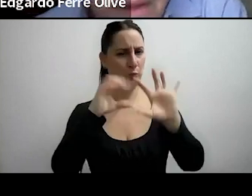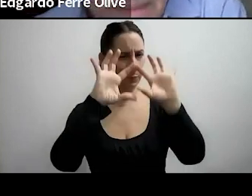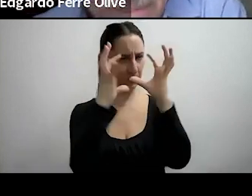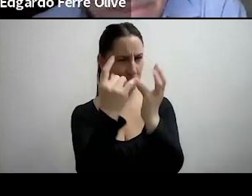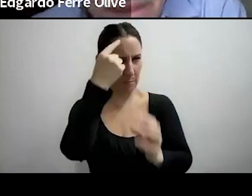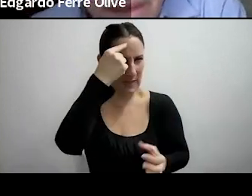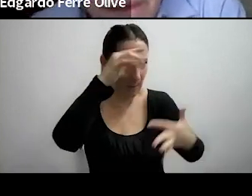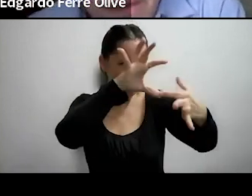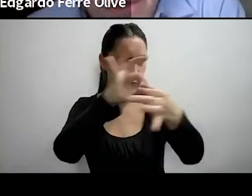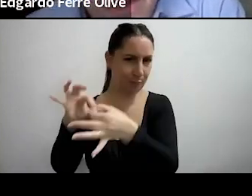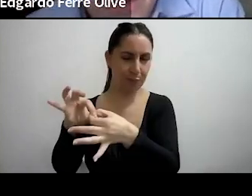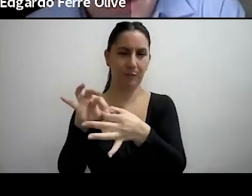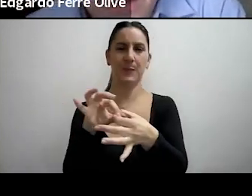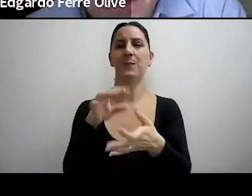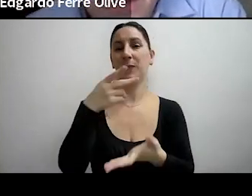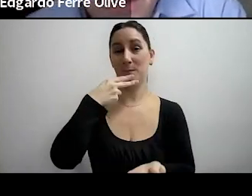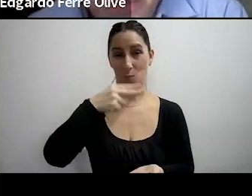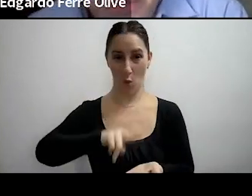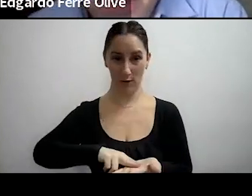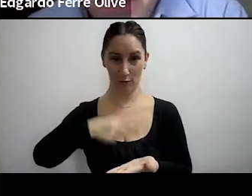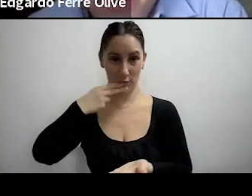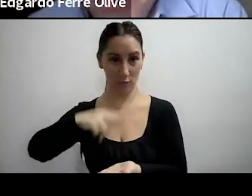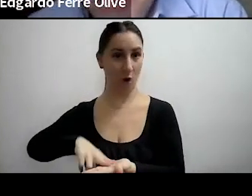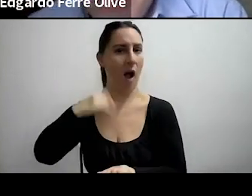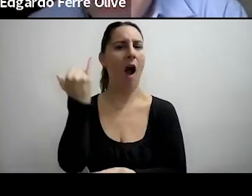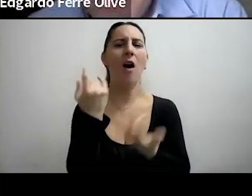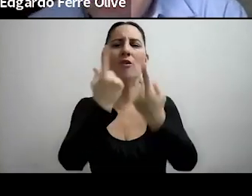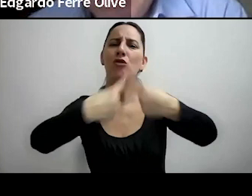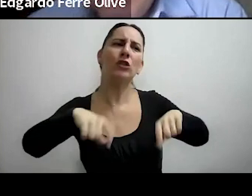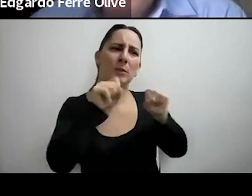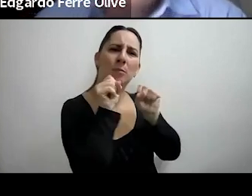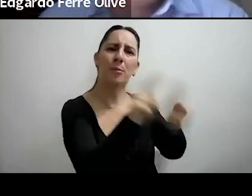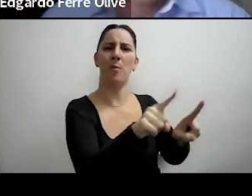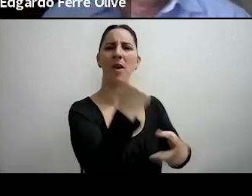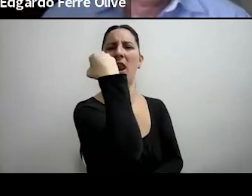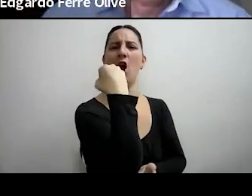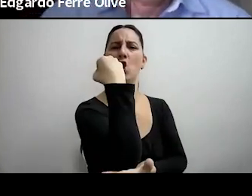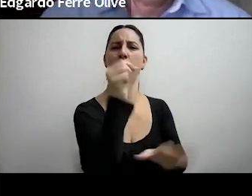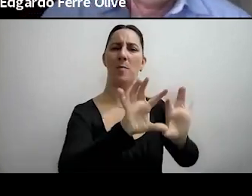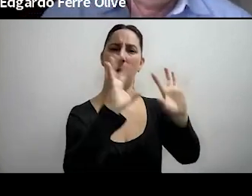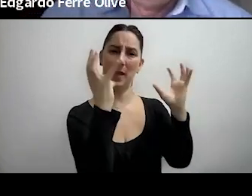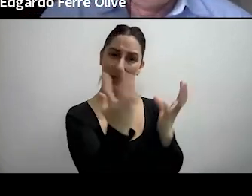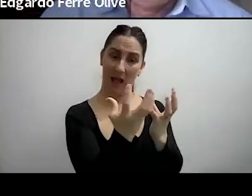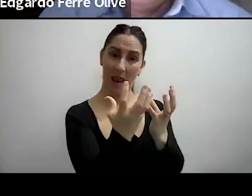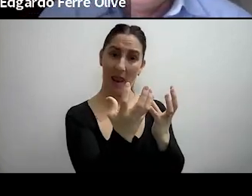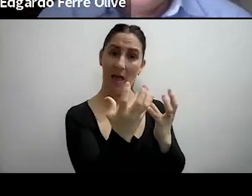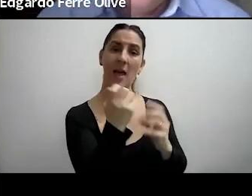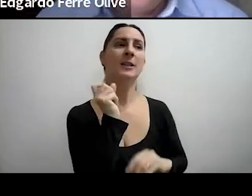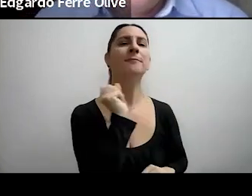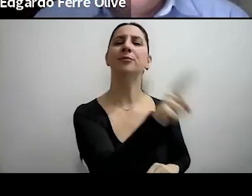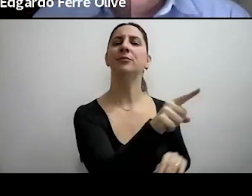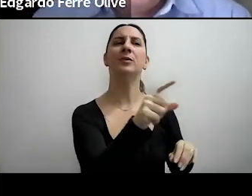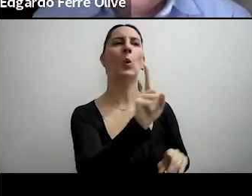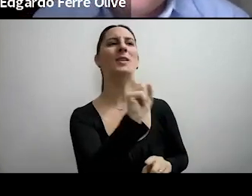tributación, que hay elementos propios de la economía ambiental, que no son los aspectos de la economía en